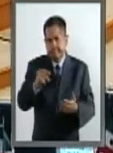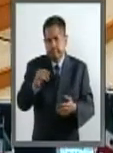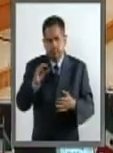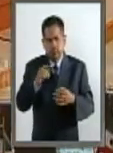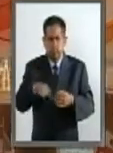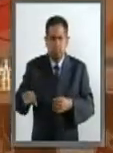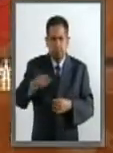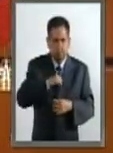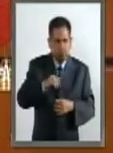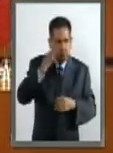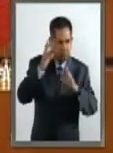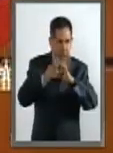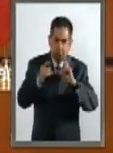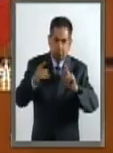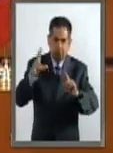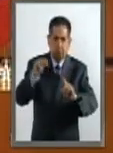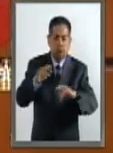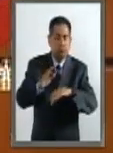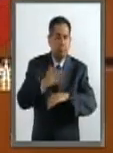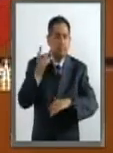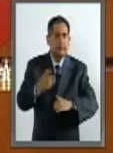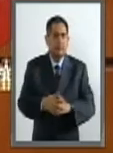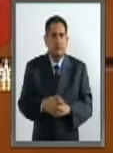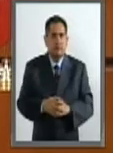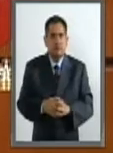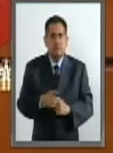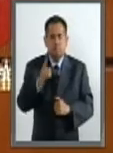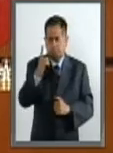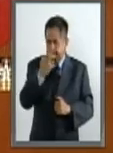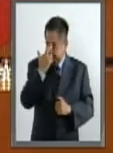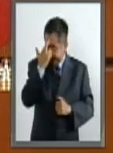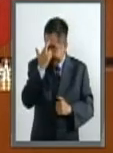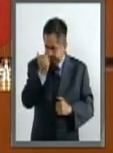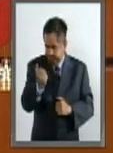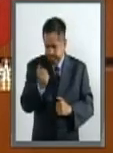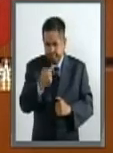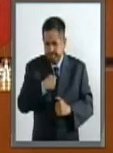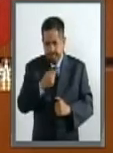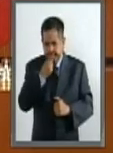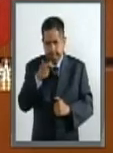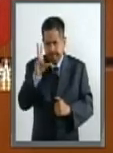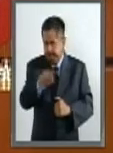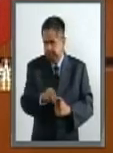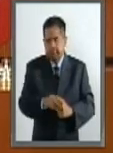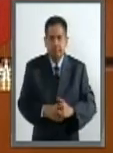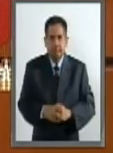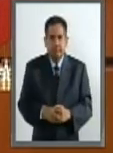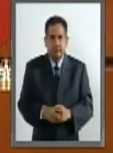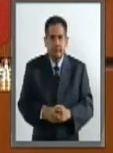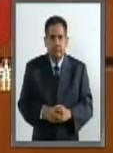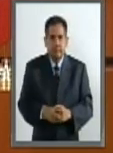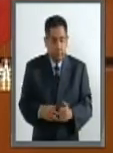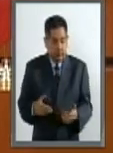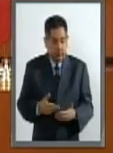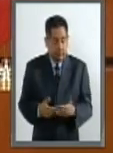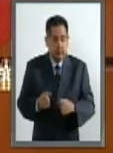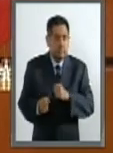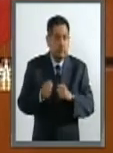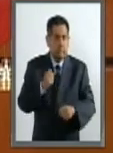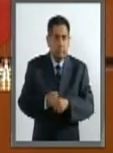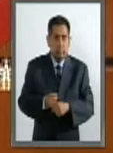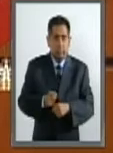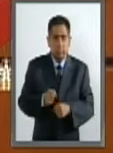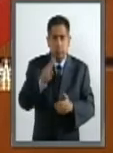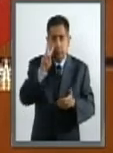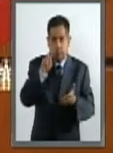de acuerdo tiene que ver con un motivo fundamental. En pleno siglo XXI